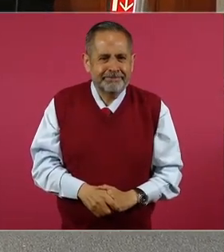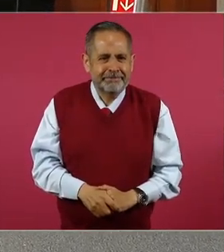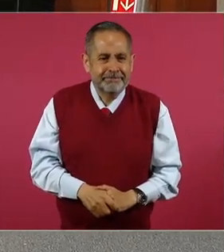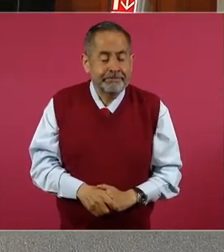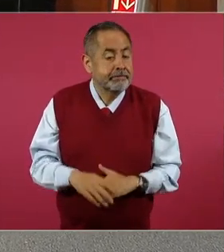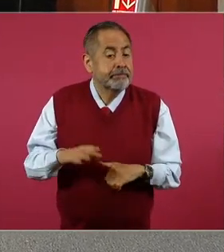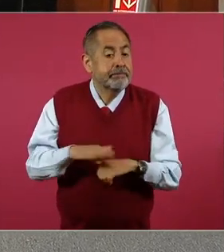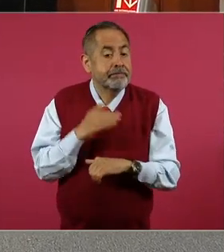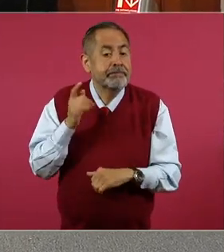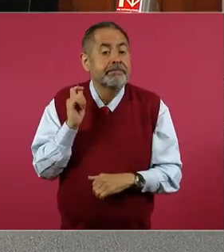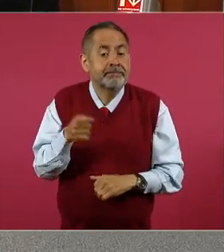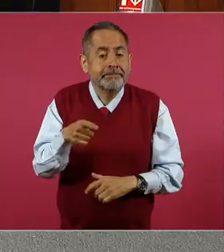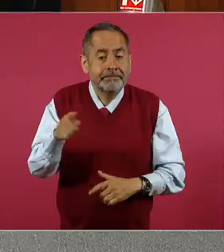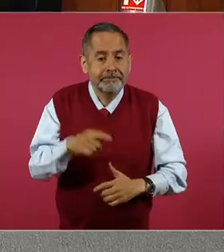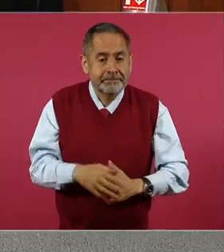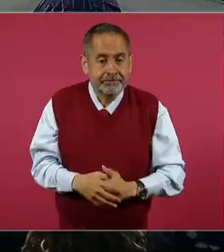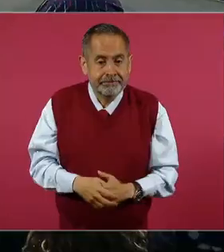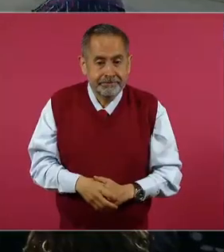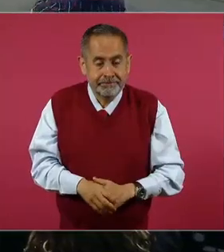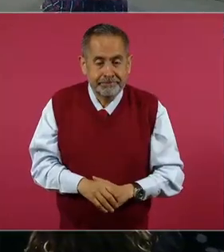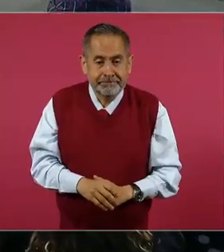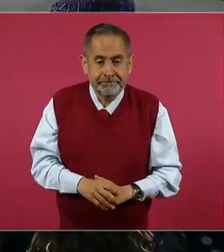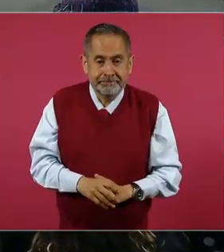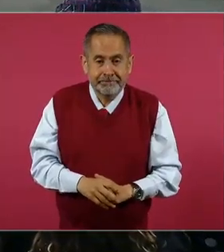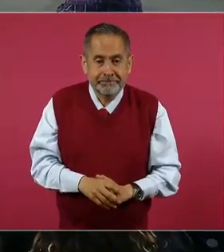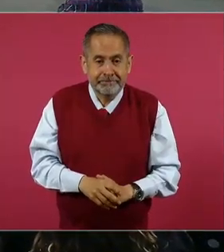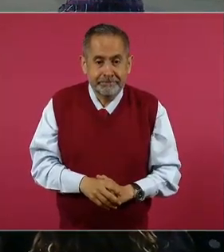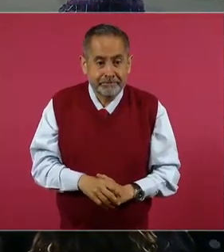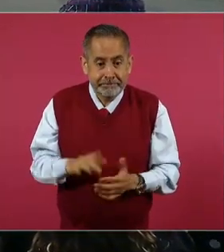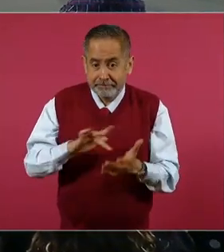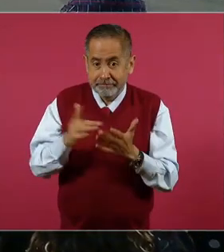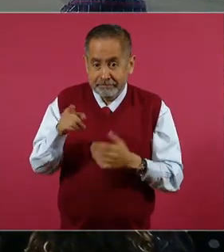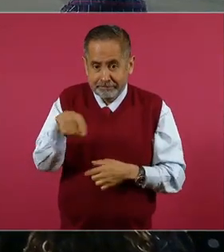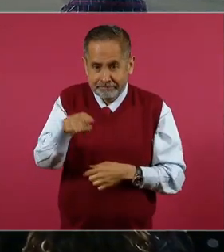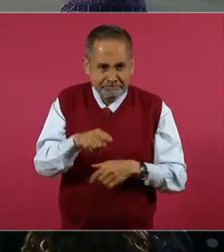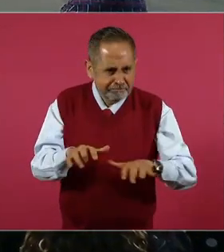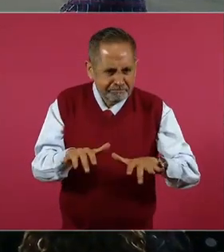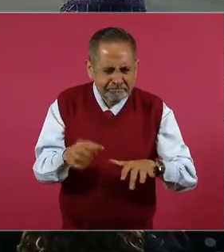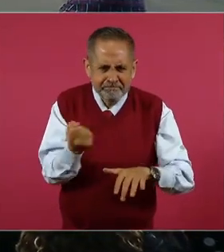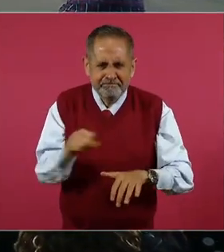si no es por ellos, ¿cómo?